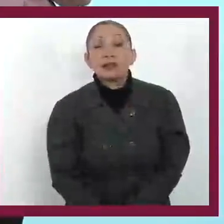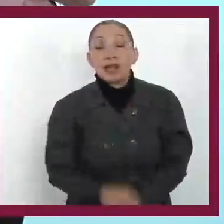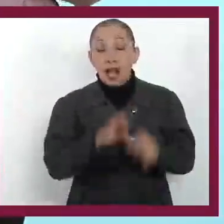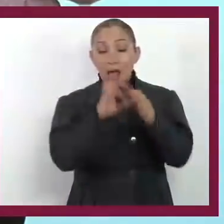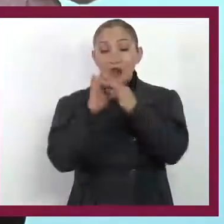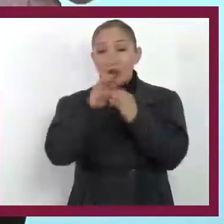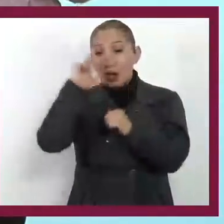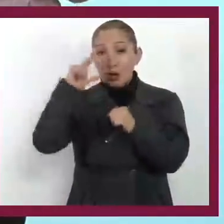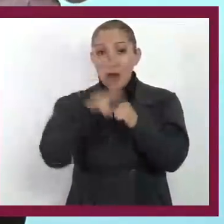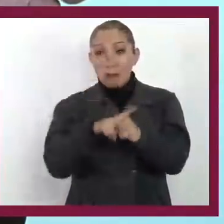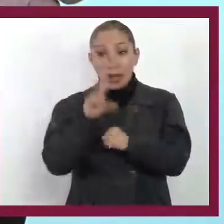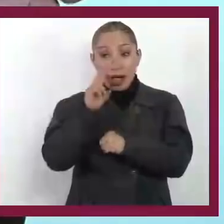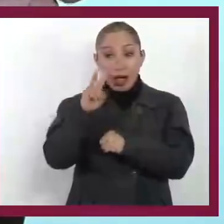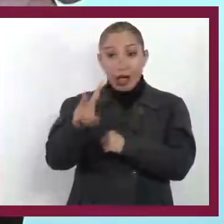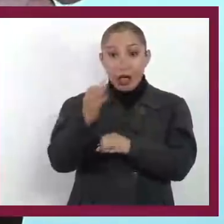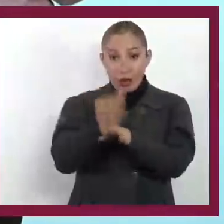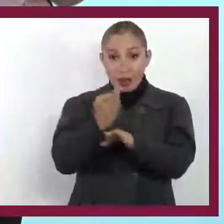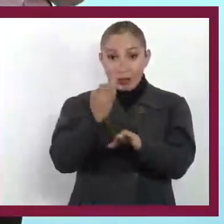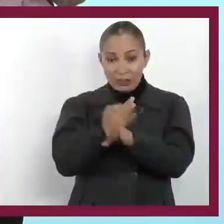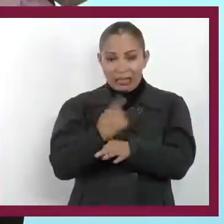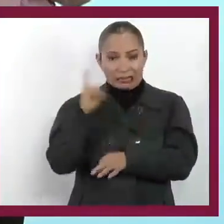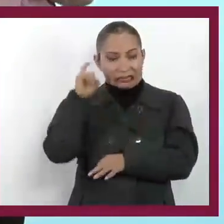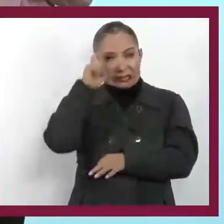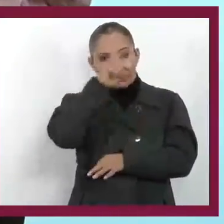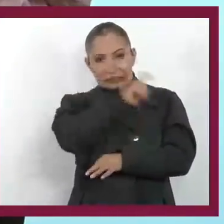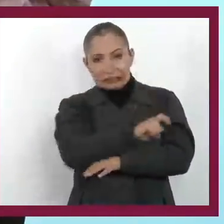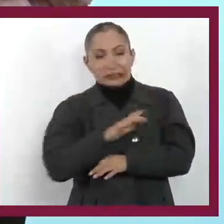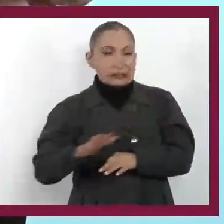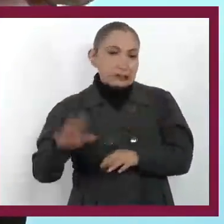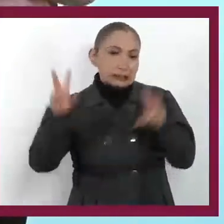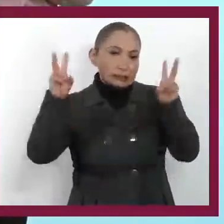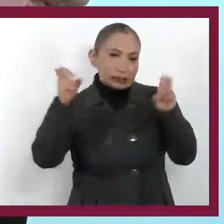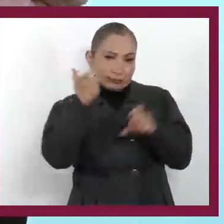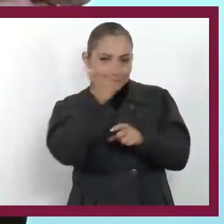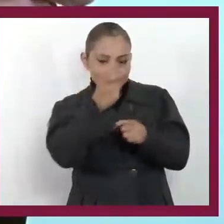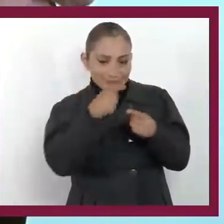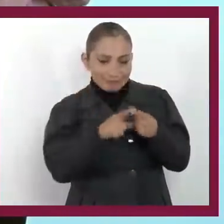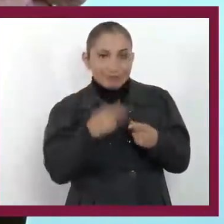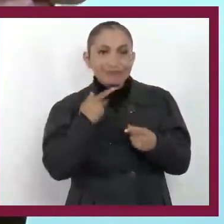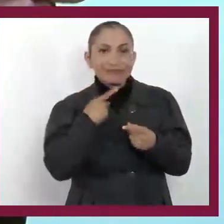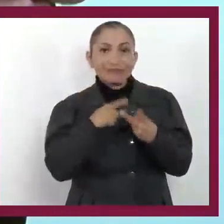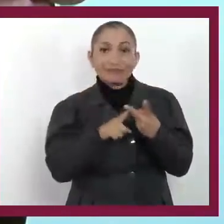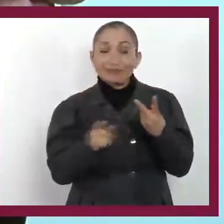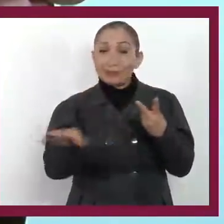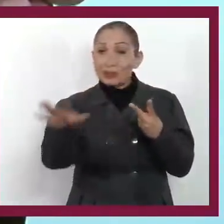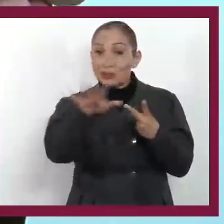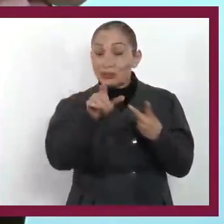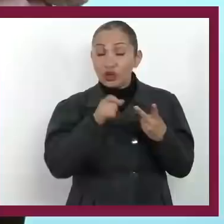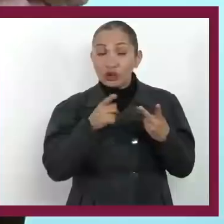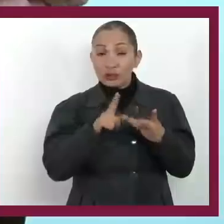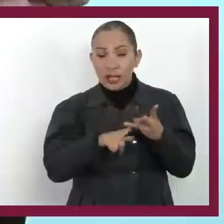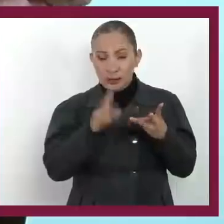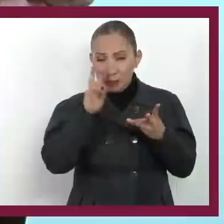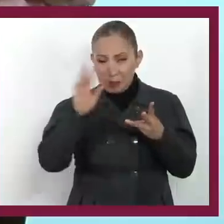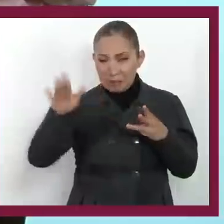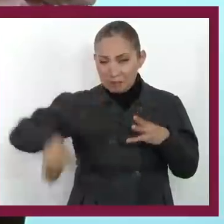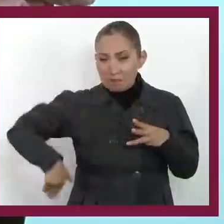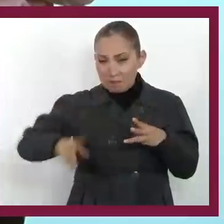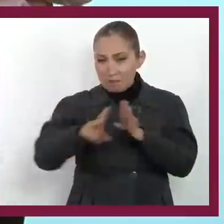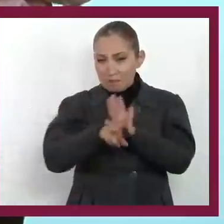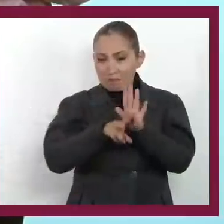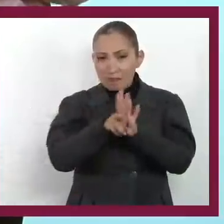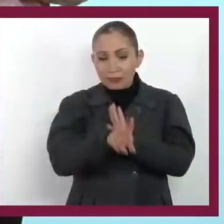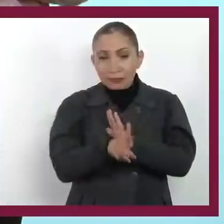Unión Europea se enfrenta a diversos retos en los ámbitos económico, político y social, como se mencionó en el